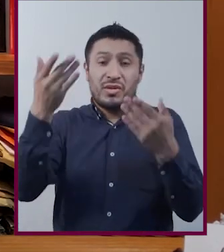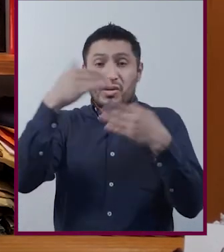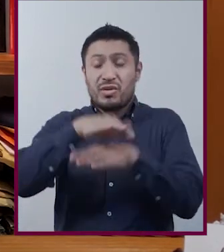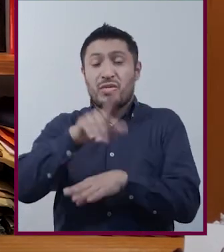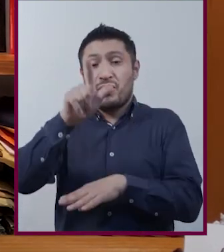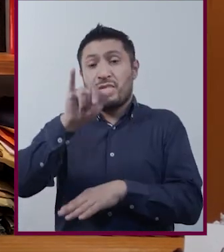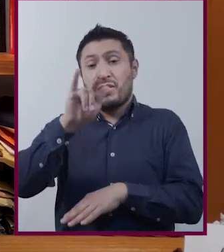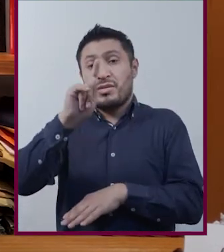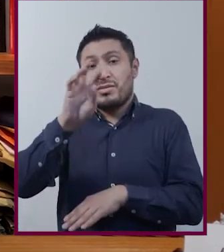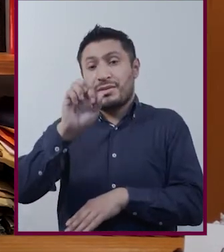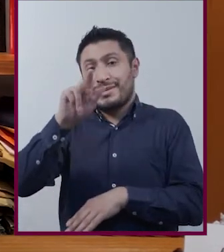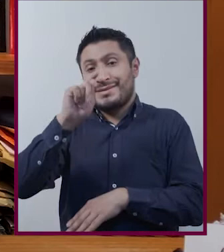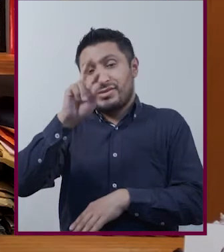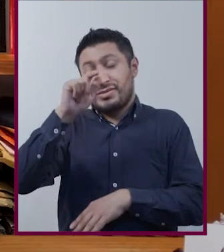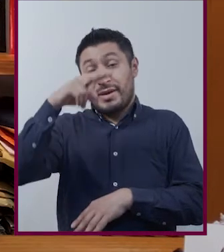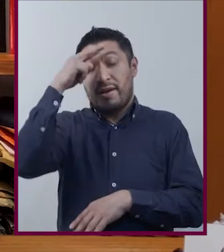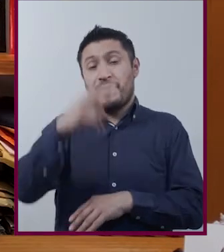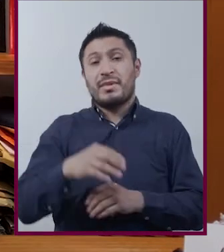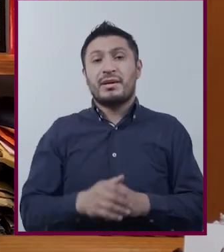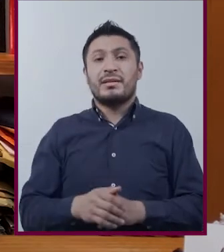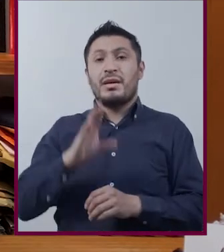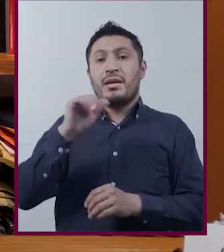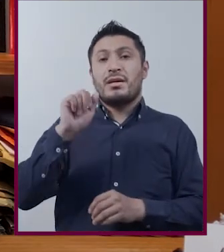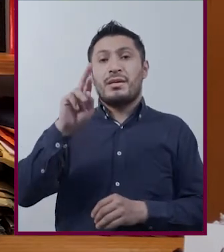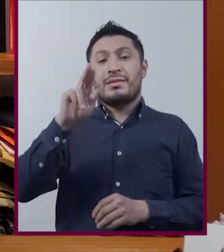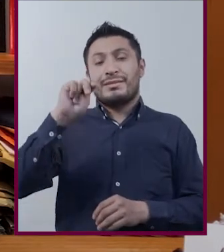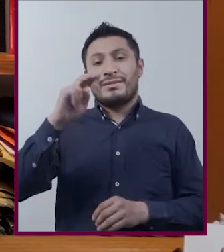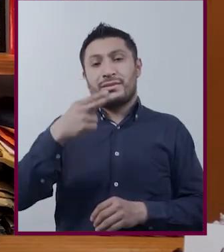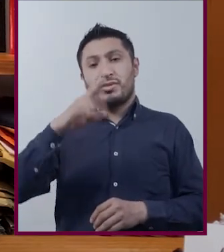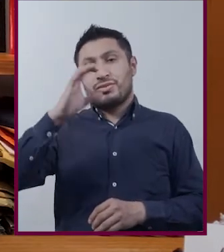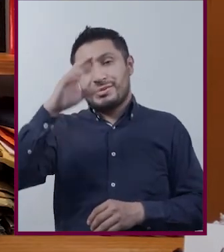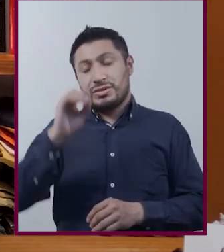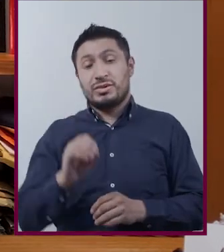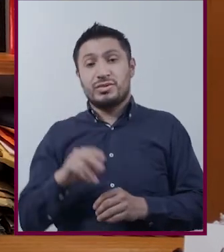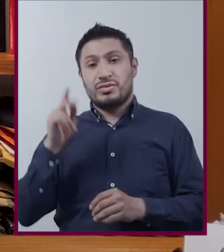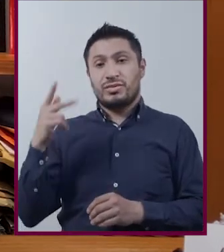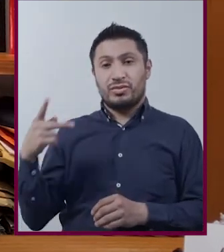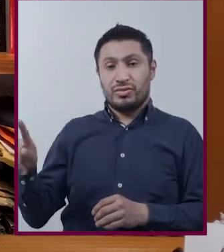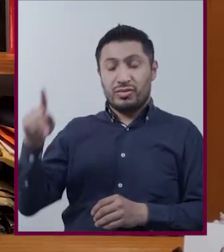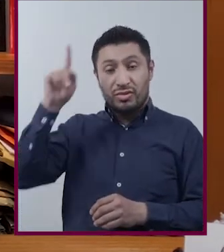la literatura mexicana, Cartucho, de Nelly Campobello.